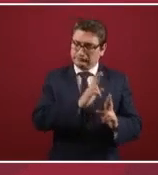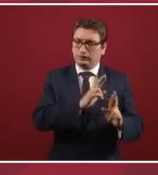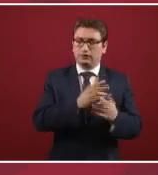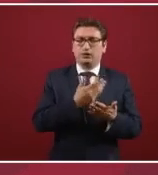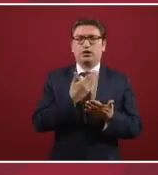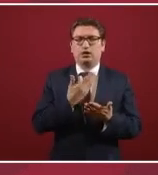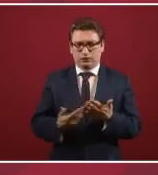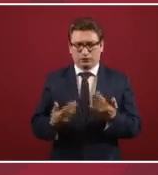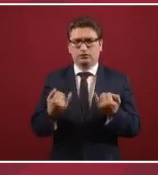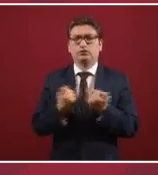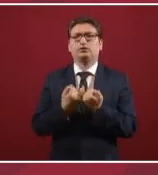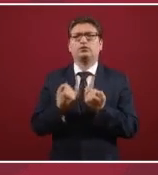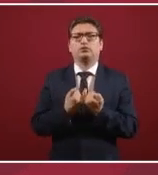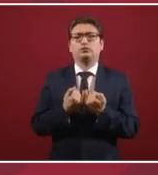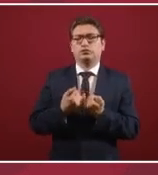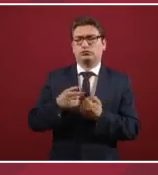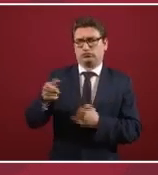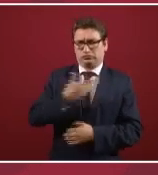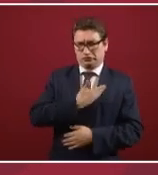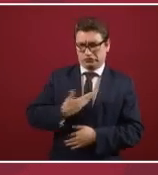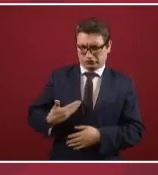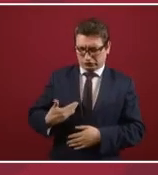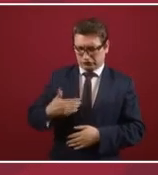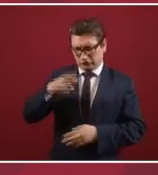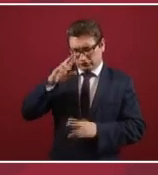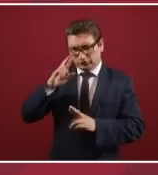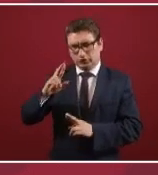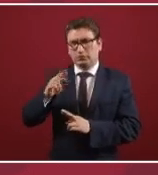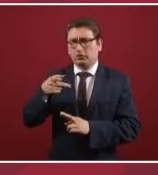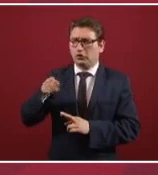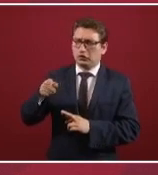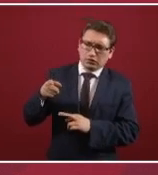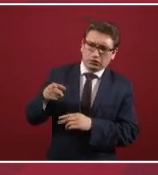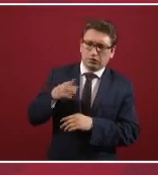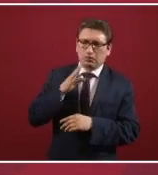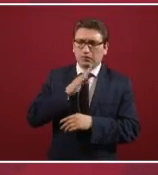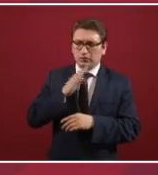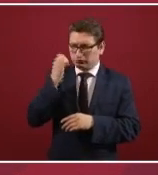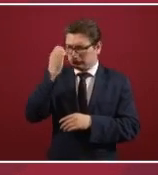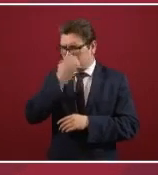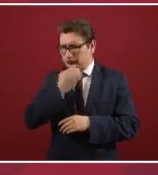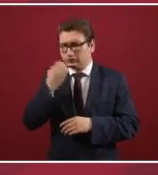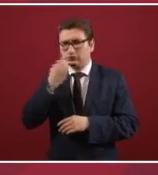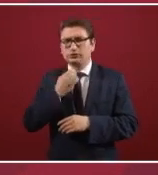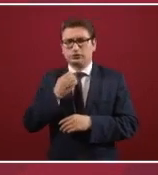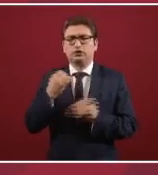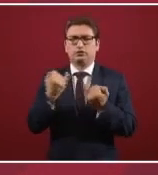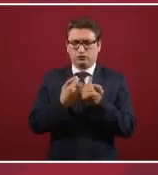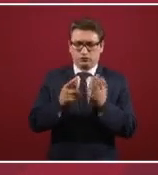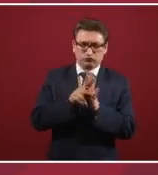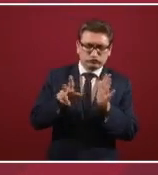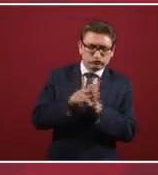al presidente y a los medios y a todo el que se porte mal